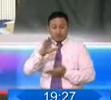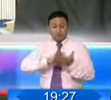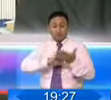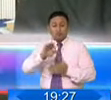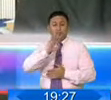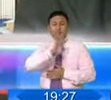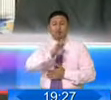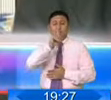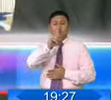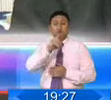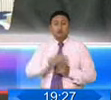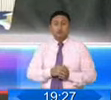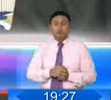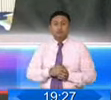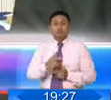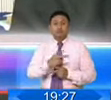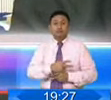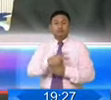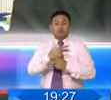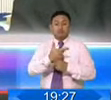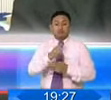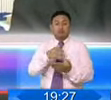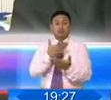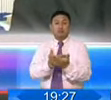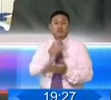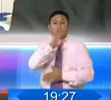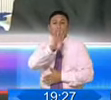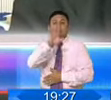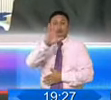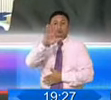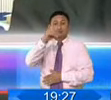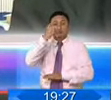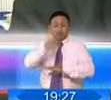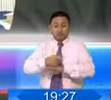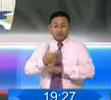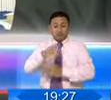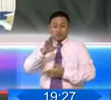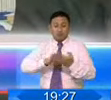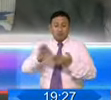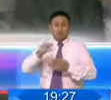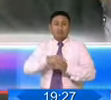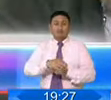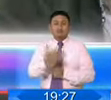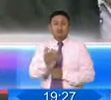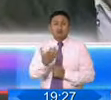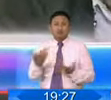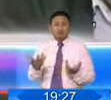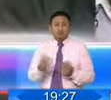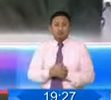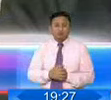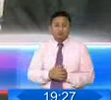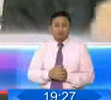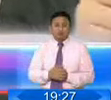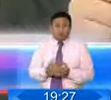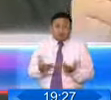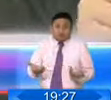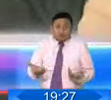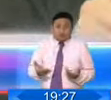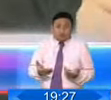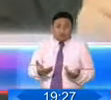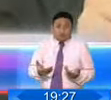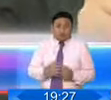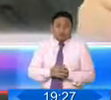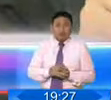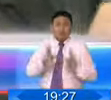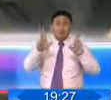Consejo 41. Los concejales hemos presentado 45 ordenanzas aprobadas en el Consejo 15. Entonces, lo que ha sido el que boicotea